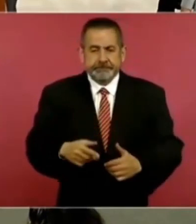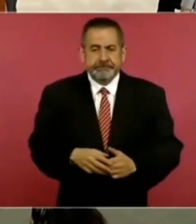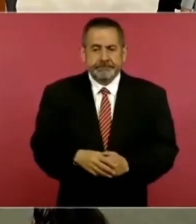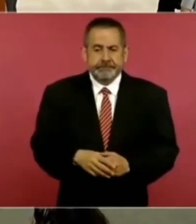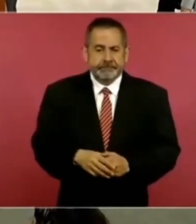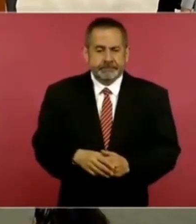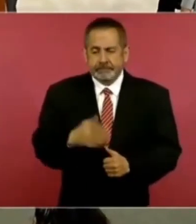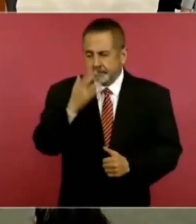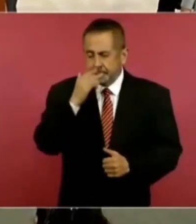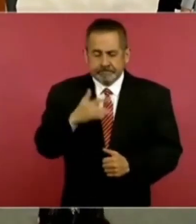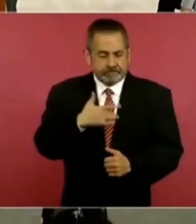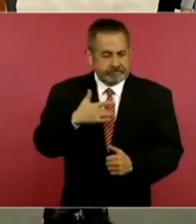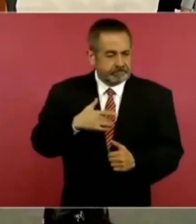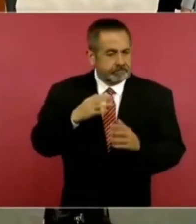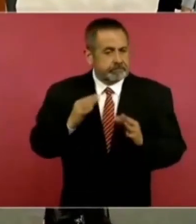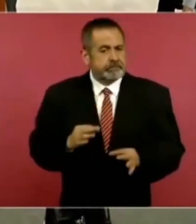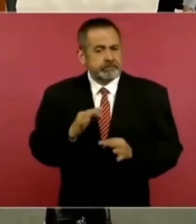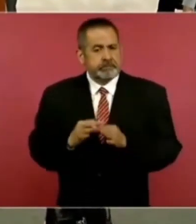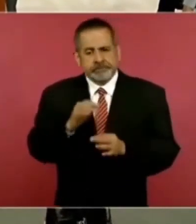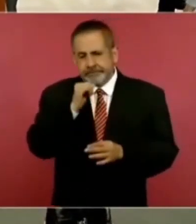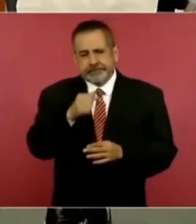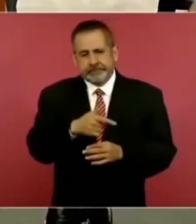de humanismo.